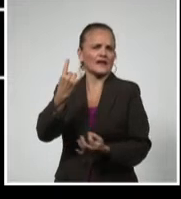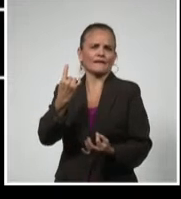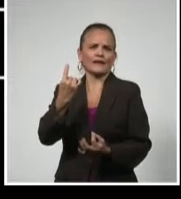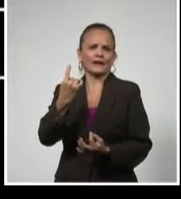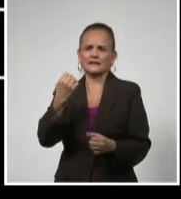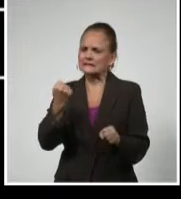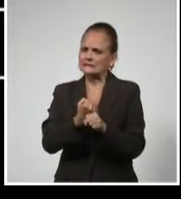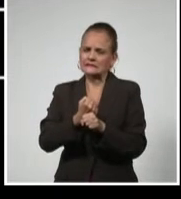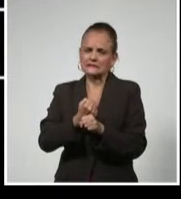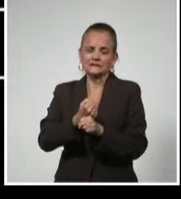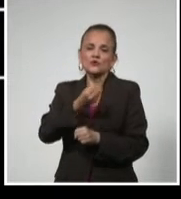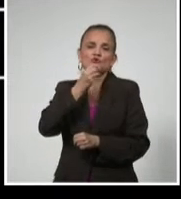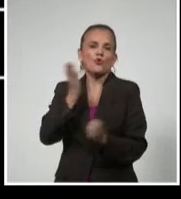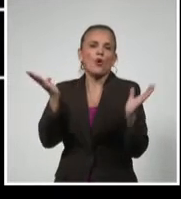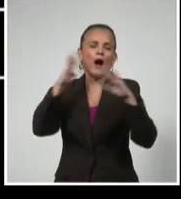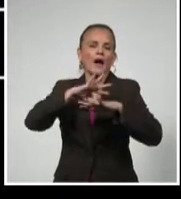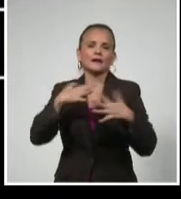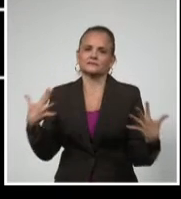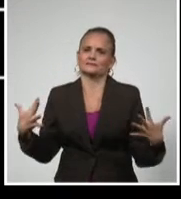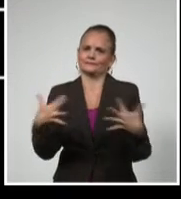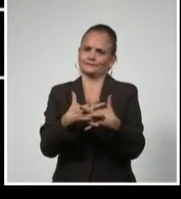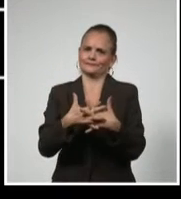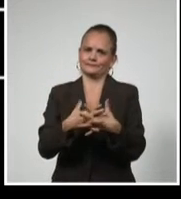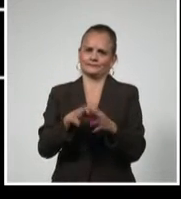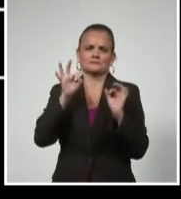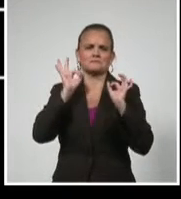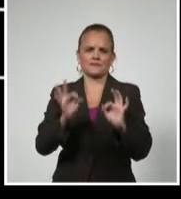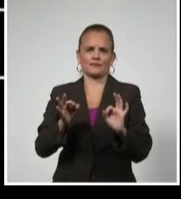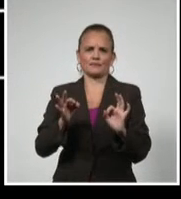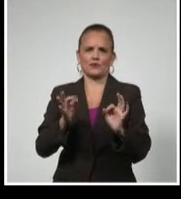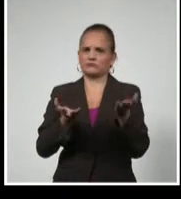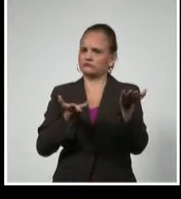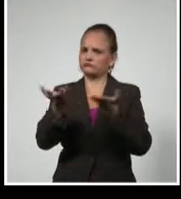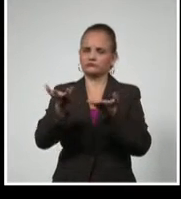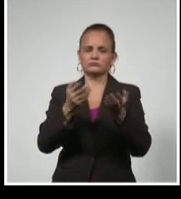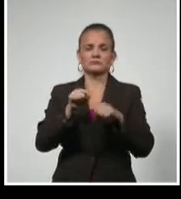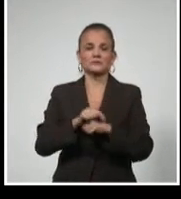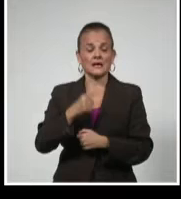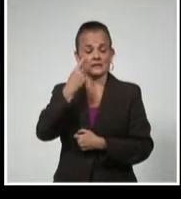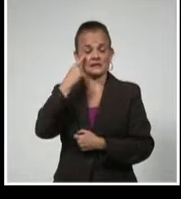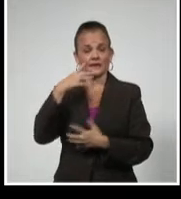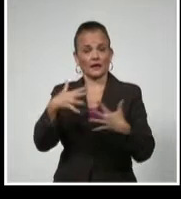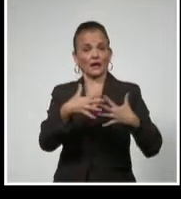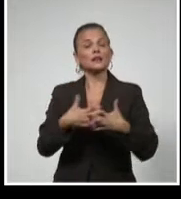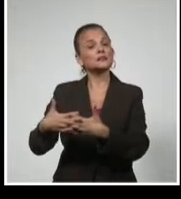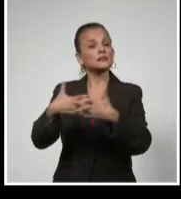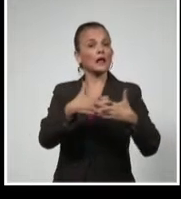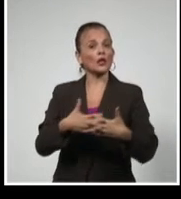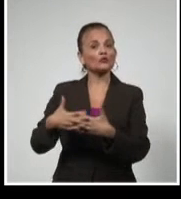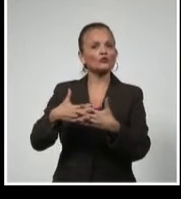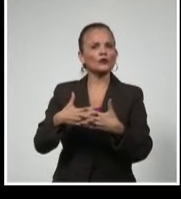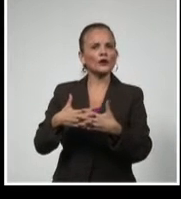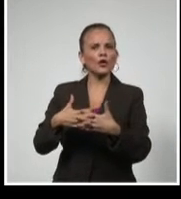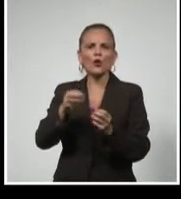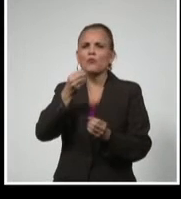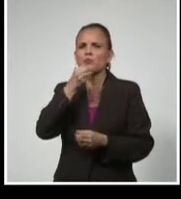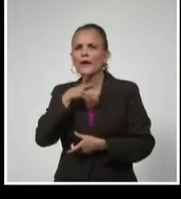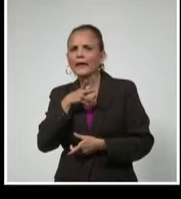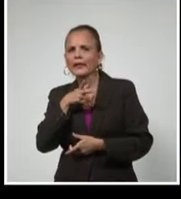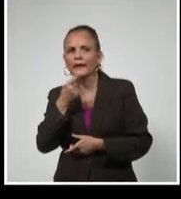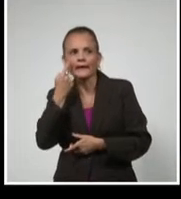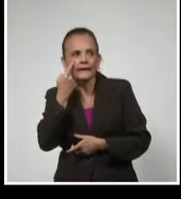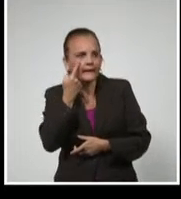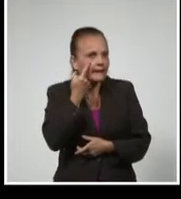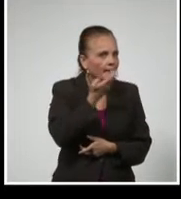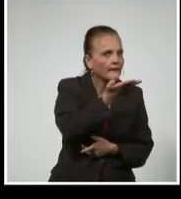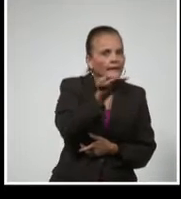ley establece como obligación que el gobierno de los Estados Unidos tiene que perseguir cualquier transacción económica y financiera de